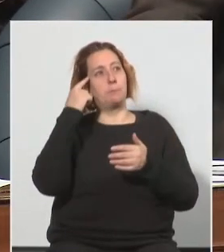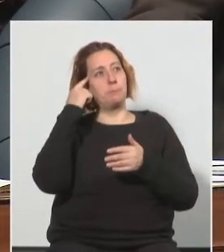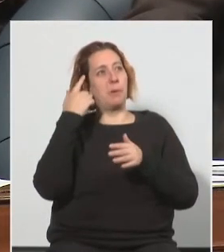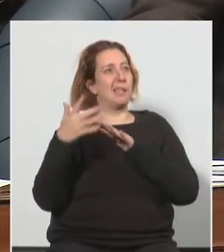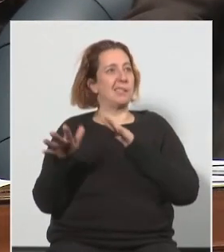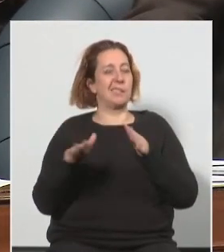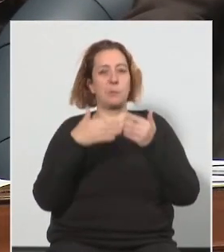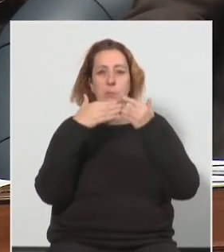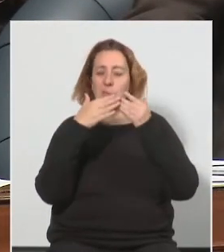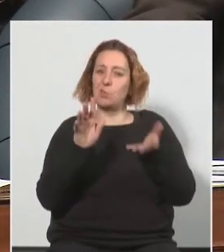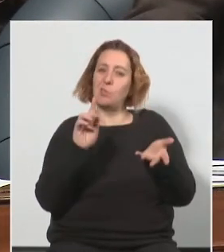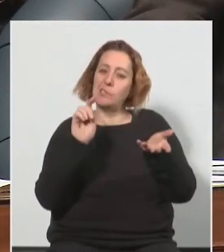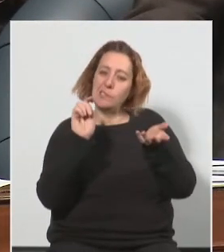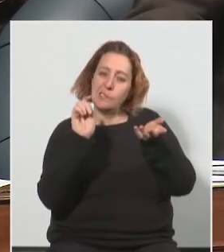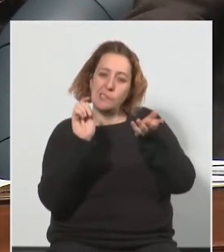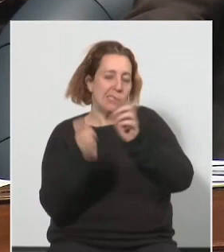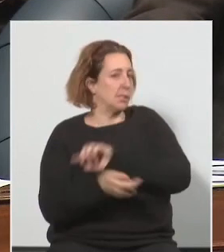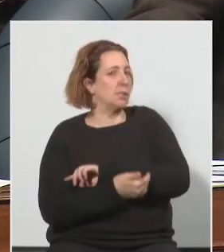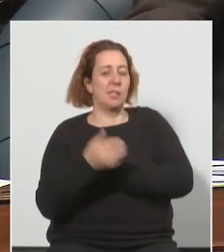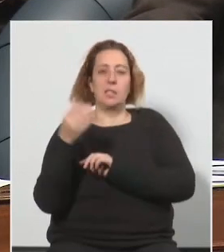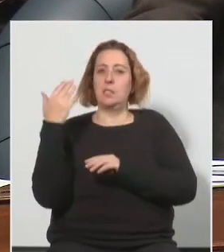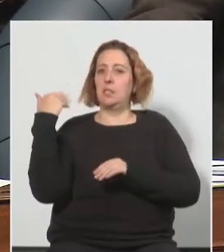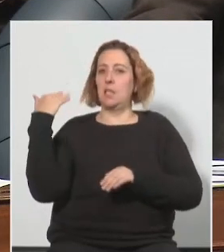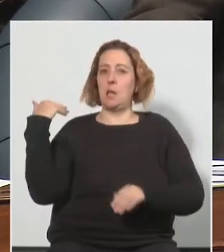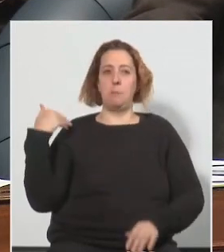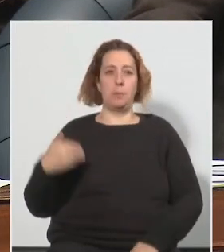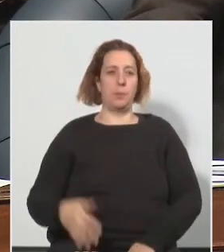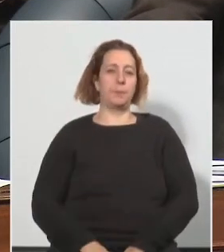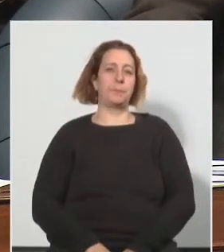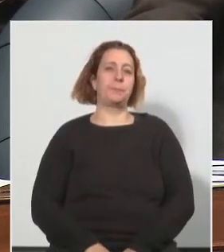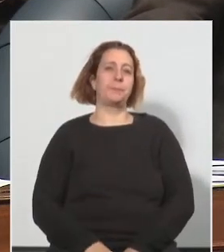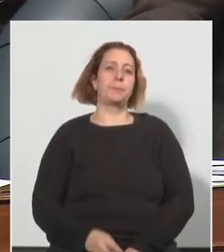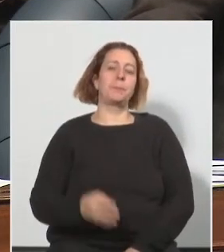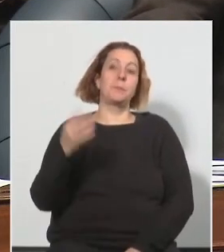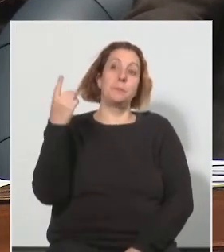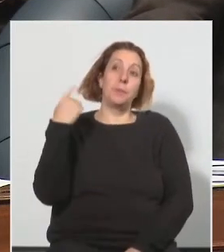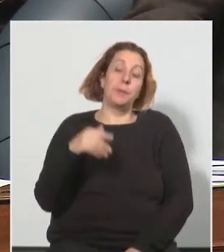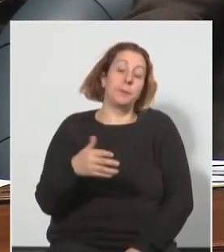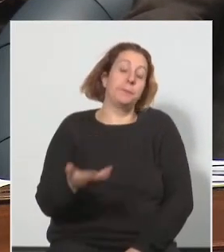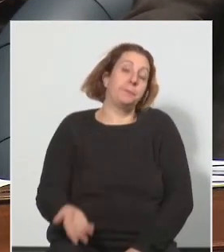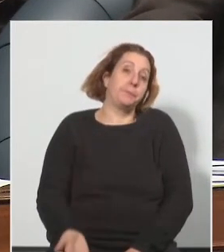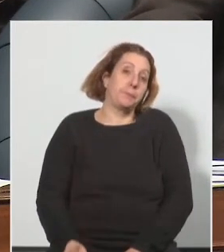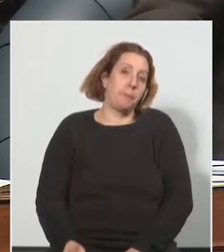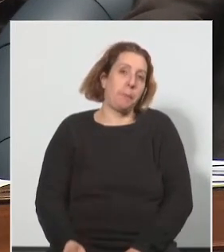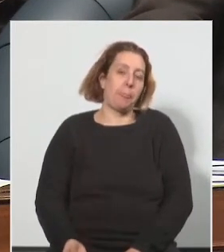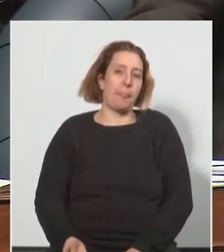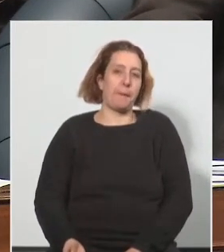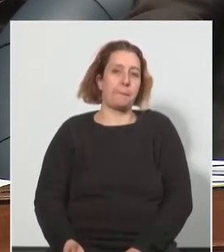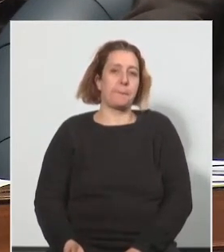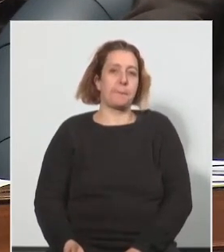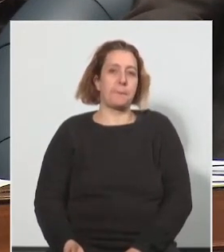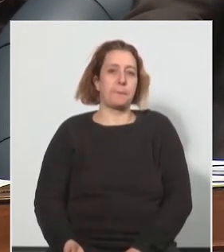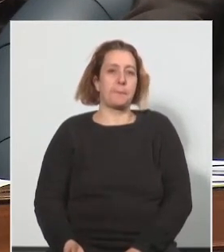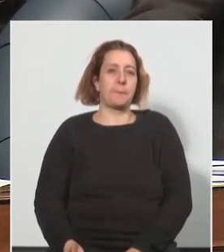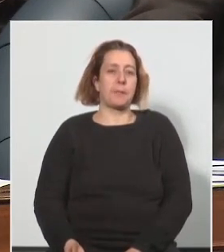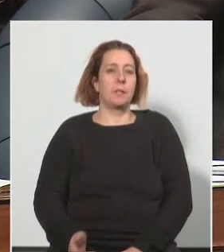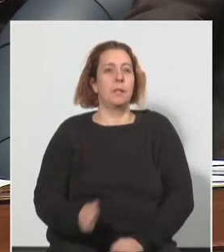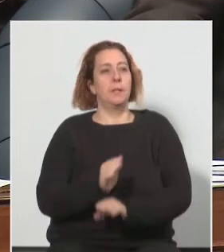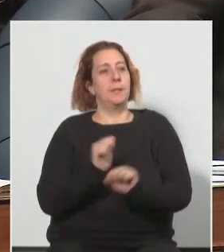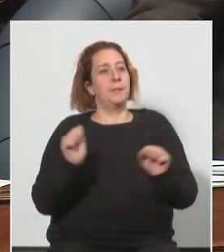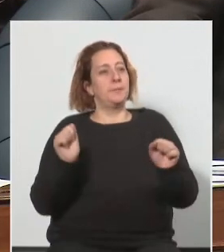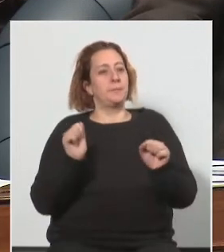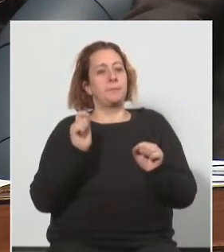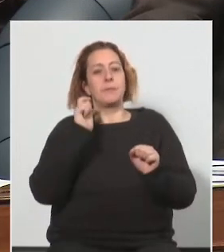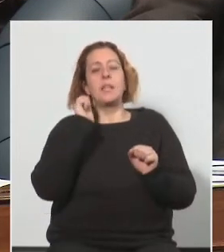a torcerse hace mucho tiempo. Pero vaya uno a saber, de